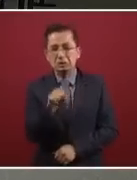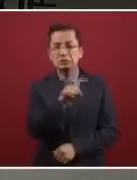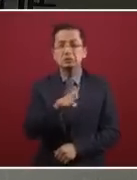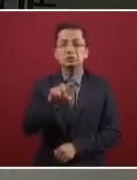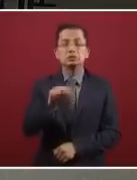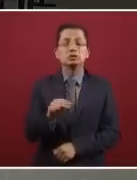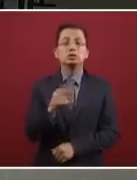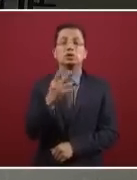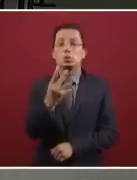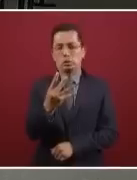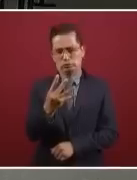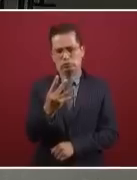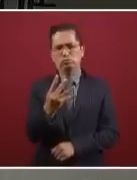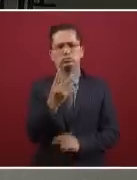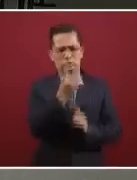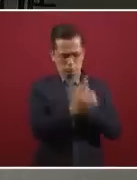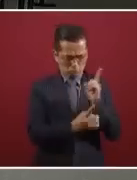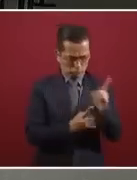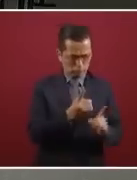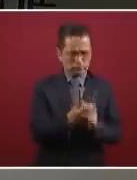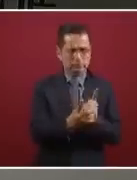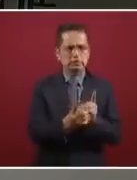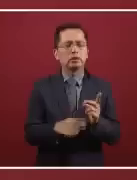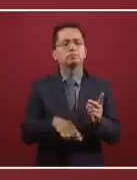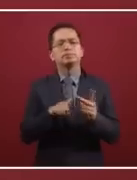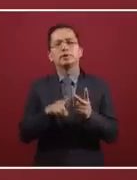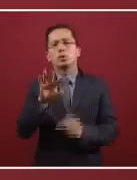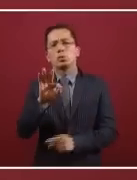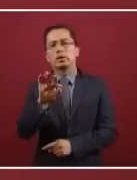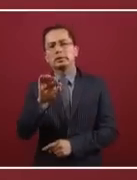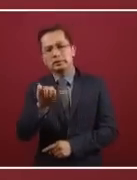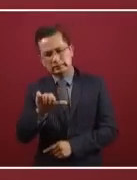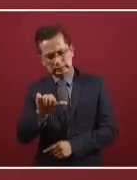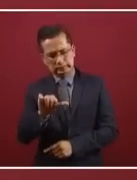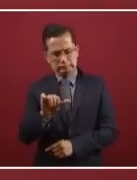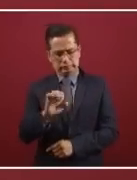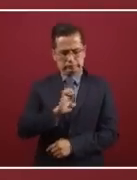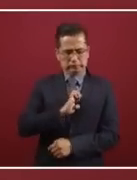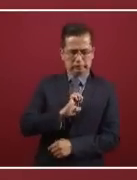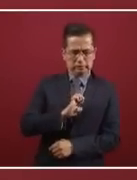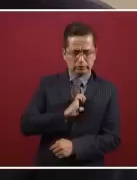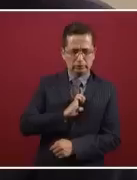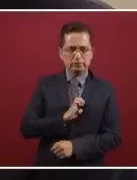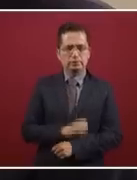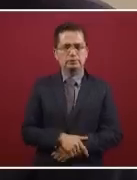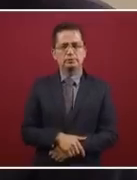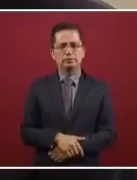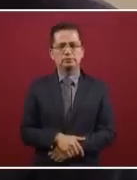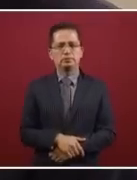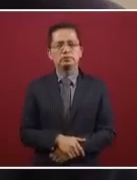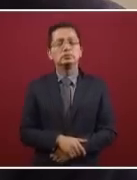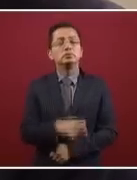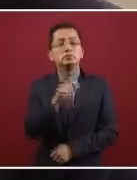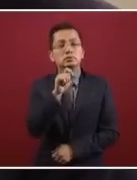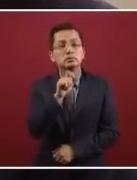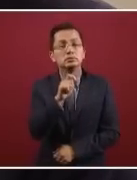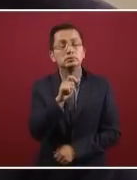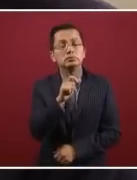184 atletas, 46 entrenadores y se